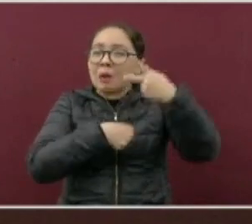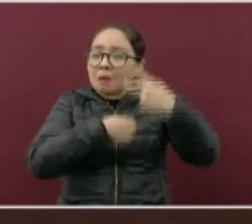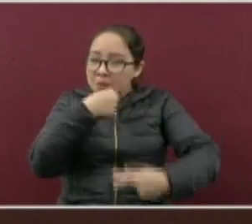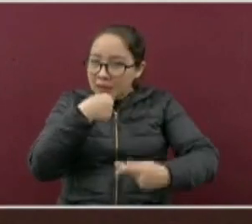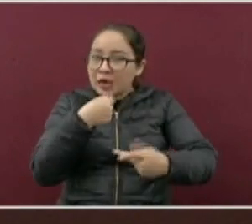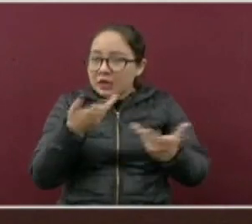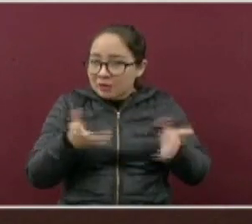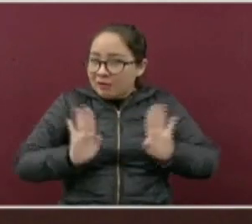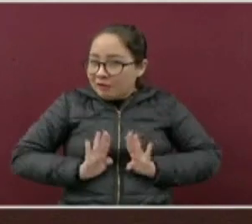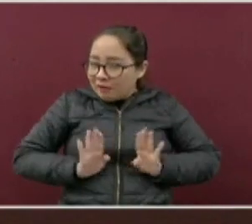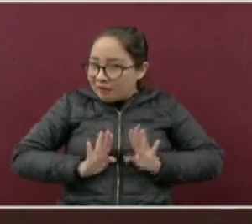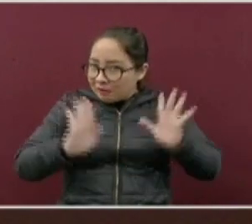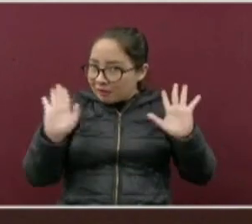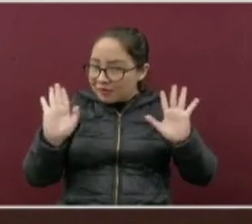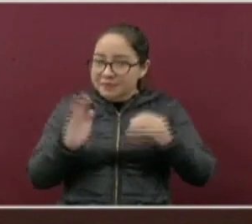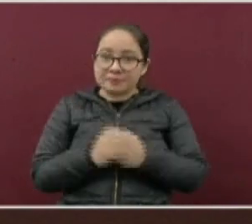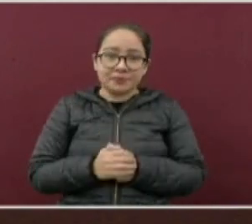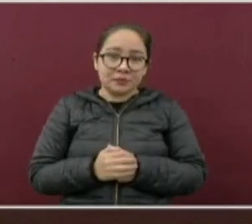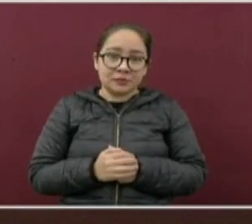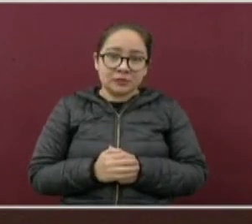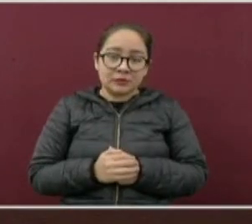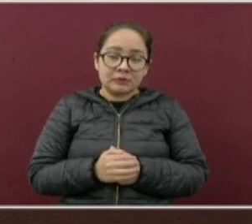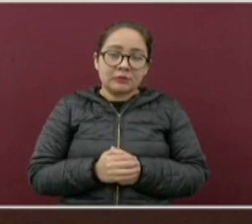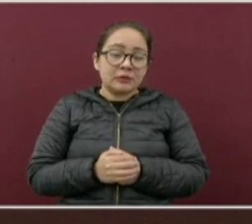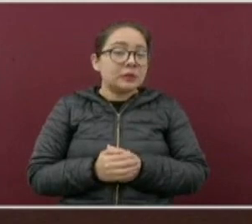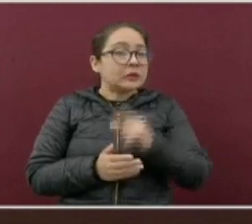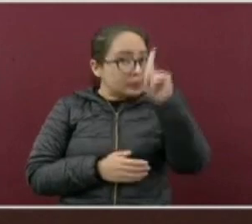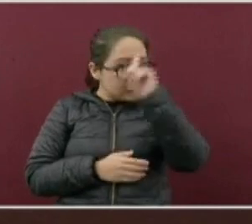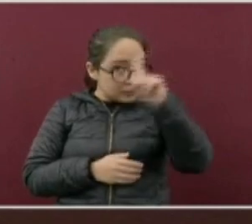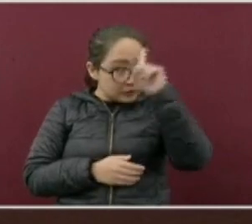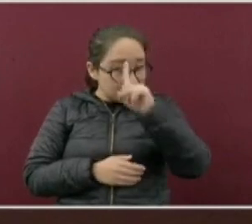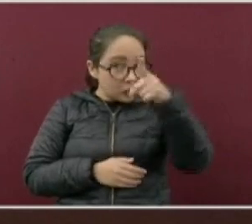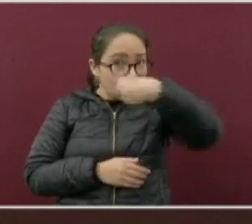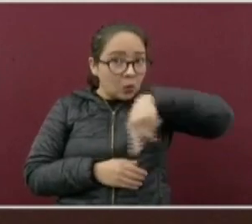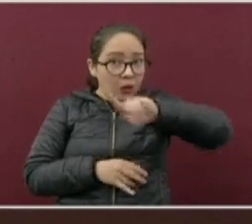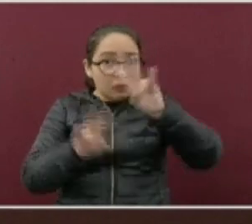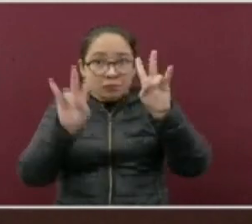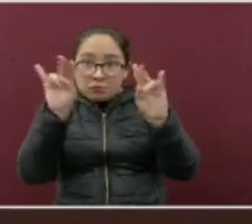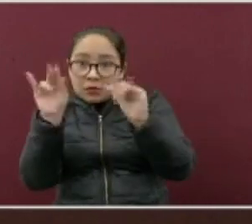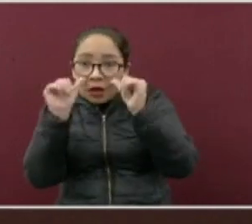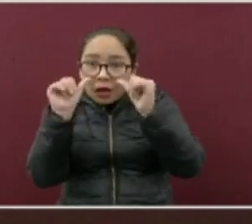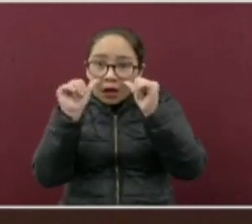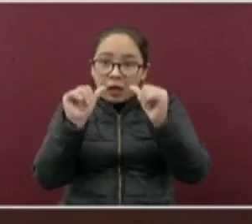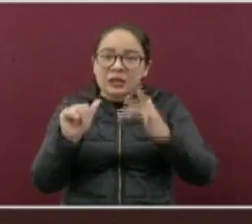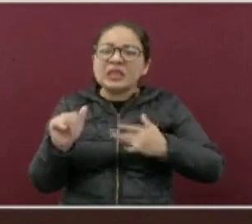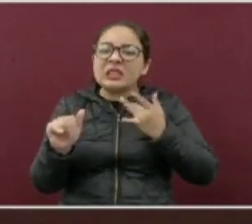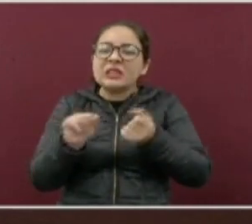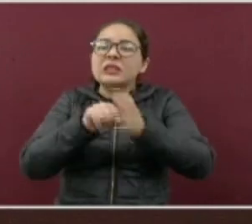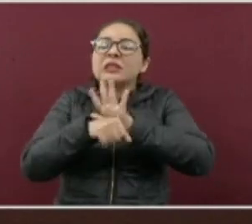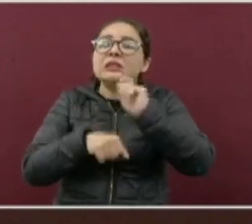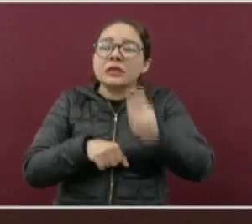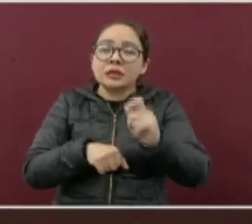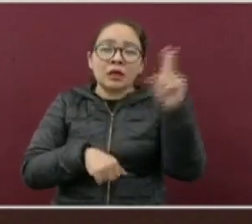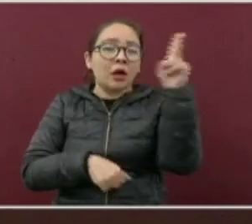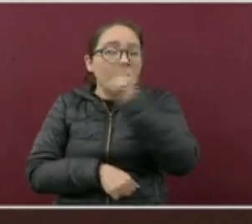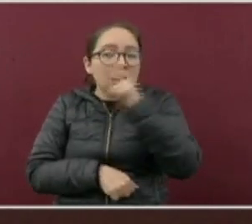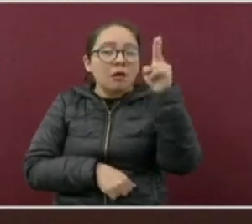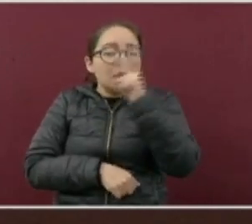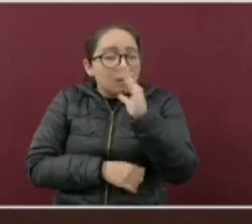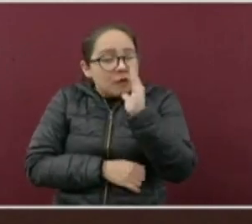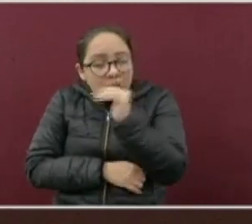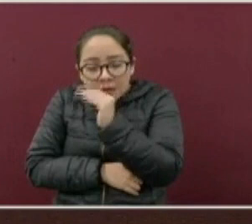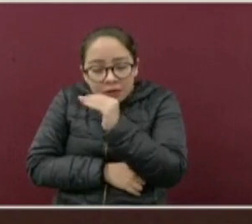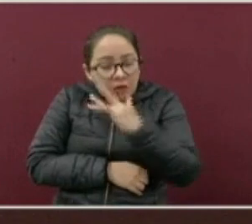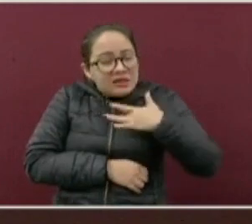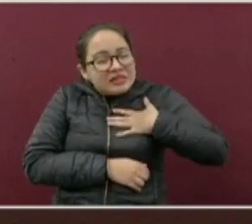en este espacio. Por lo que recomendamos estar atentos a los síntomas como dificultad respiratoria, dolor